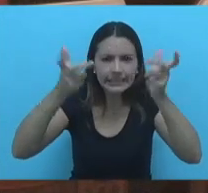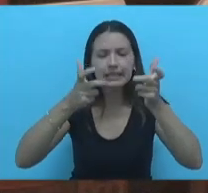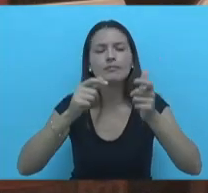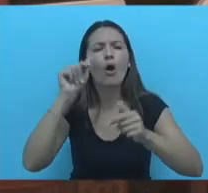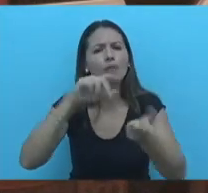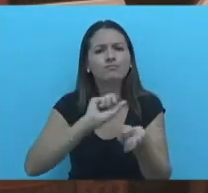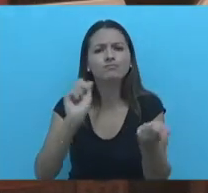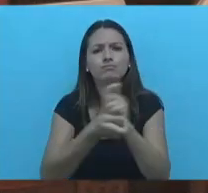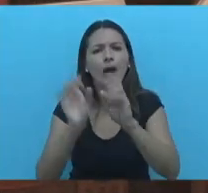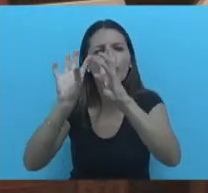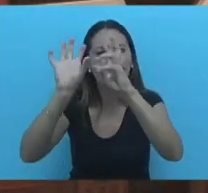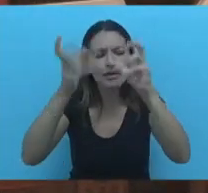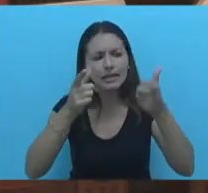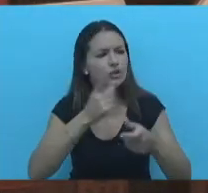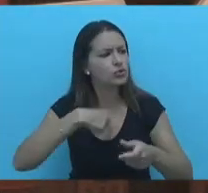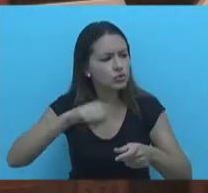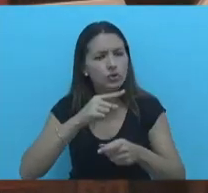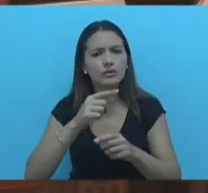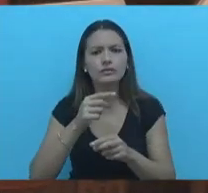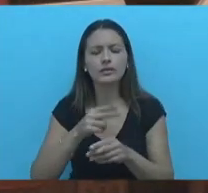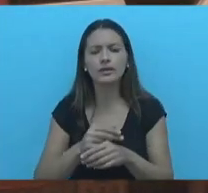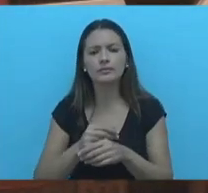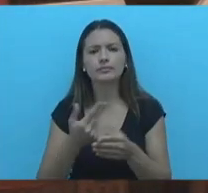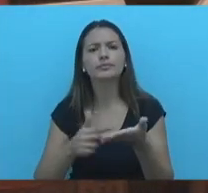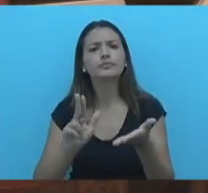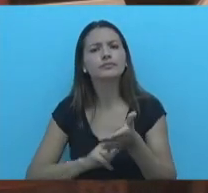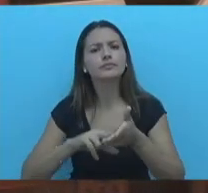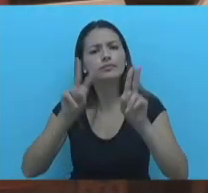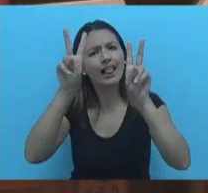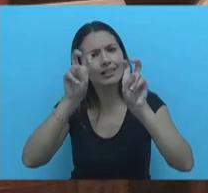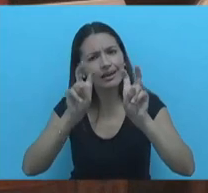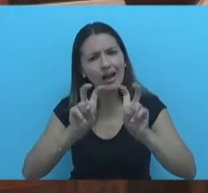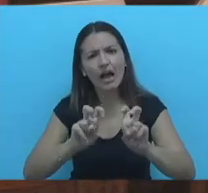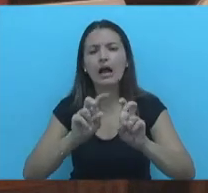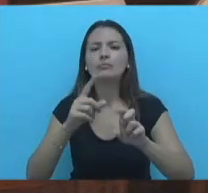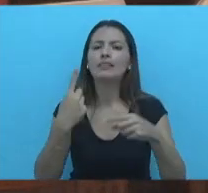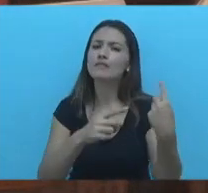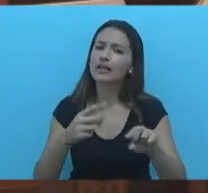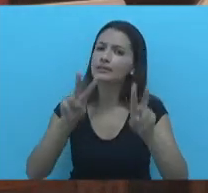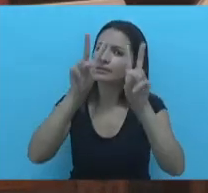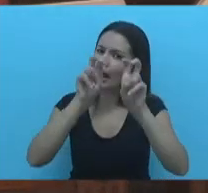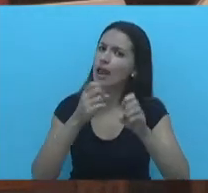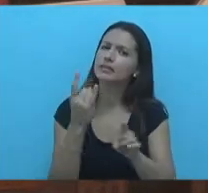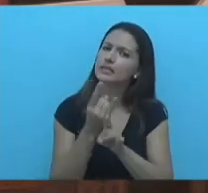temas en esta legislatura, en los consejos deliberantes y ante la gestión de lo público. Así que,